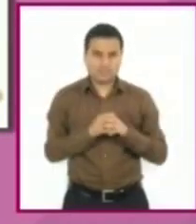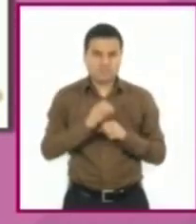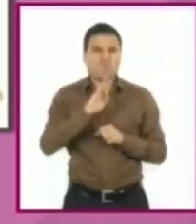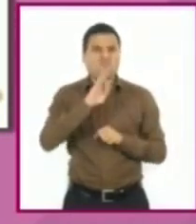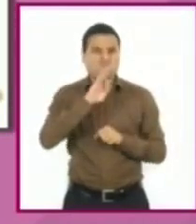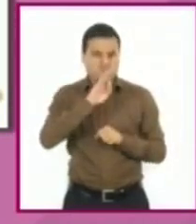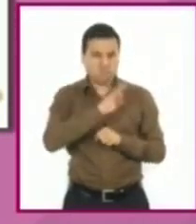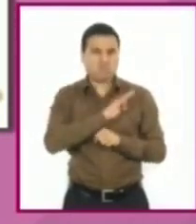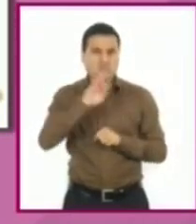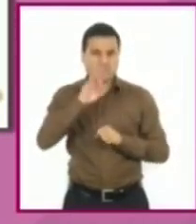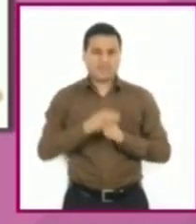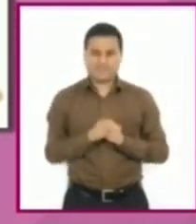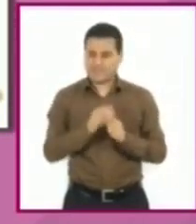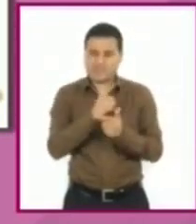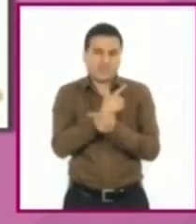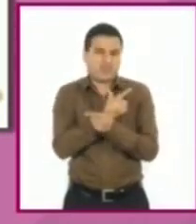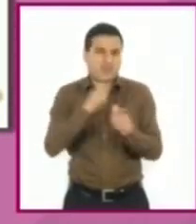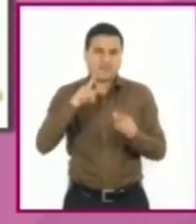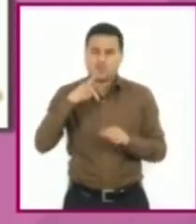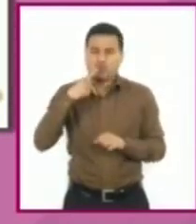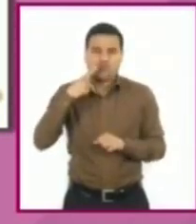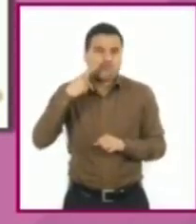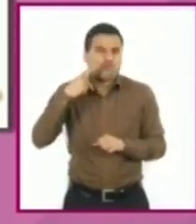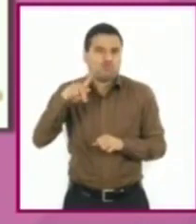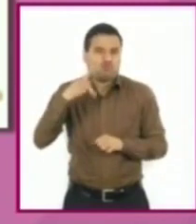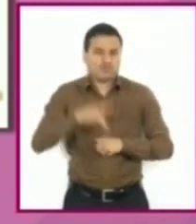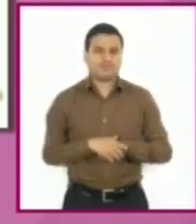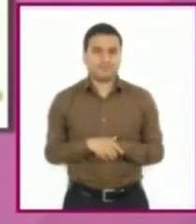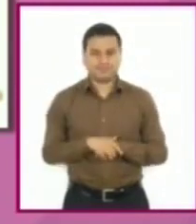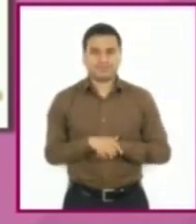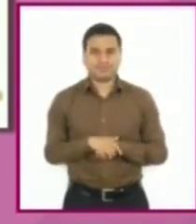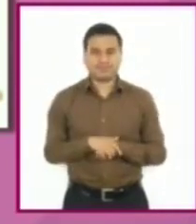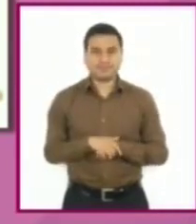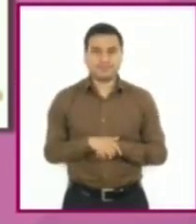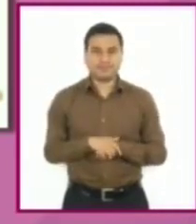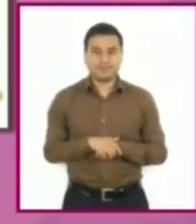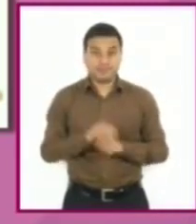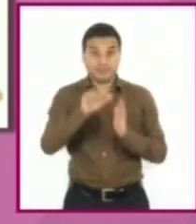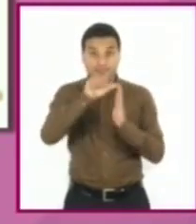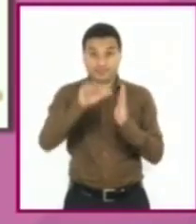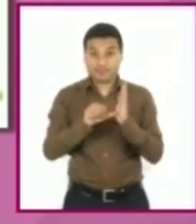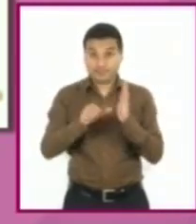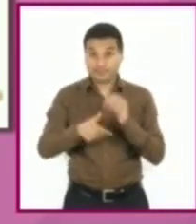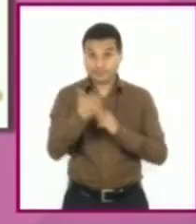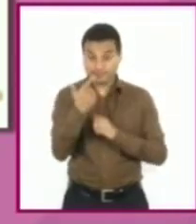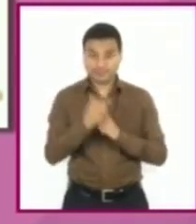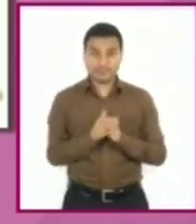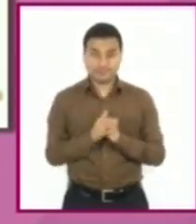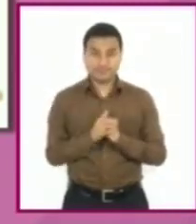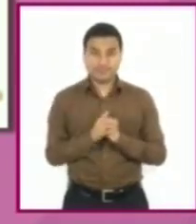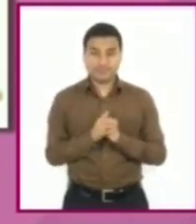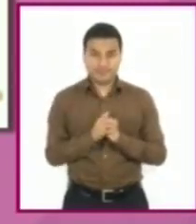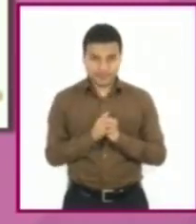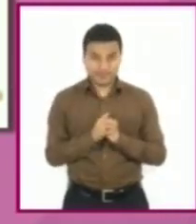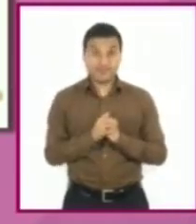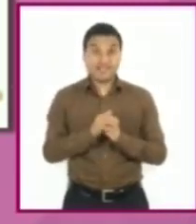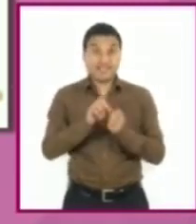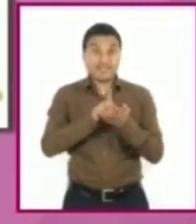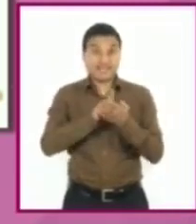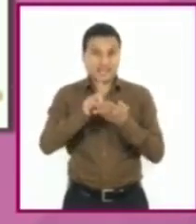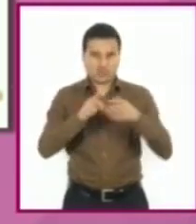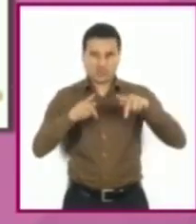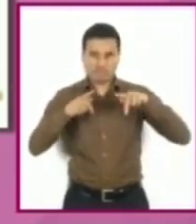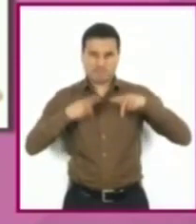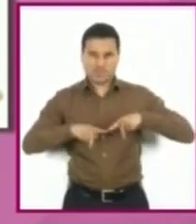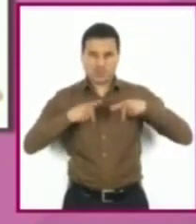los abusos de esta libertad en los casos determinados por la ley. Artículo 12. La garantía de los derechos del hombre